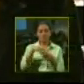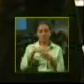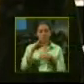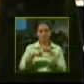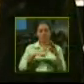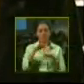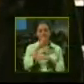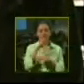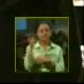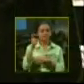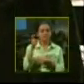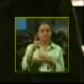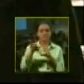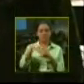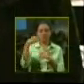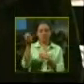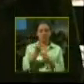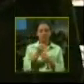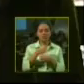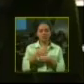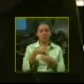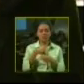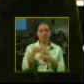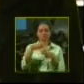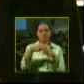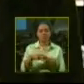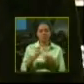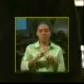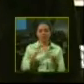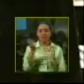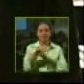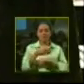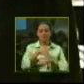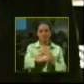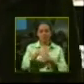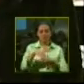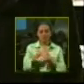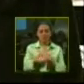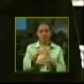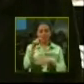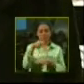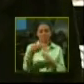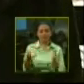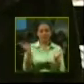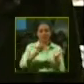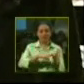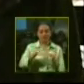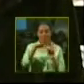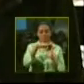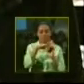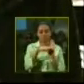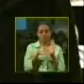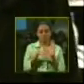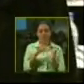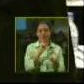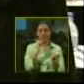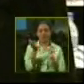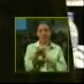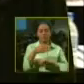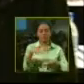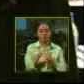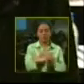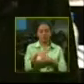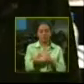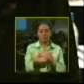fue necesario en el extranjero hacer lo que se denomina el cambio de dirección. Este reempadronamiento o cambio de dirección en el